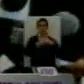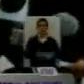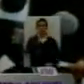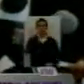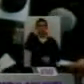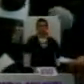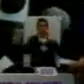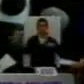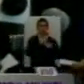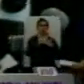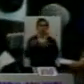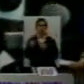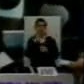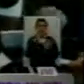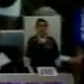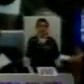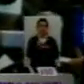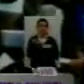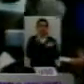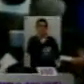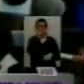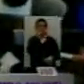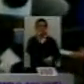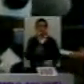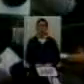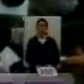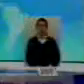años anteriores. Es una inversión histórica.